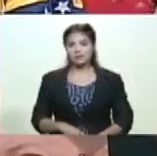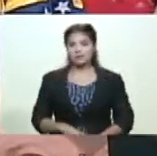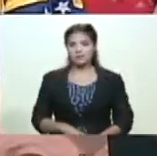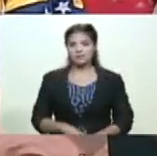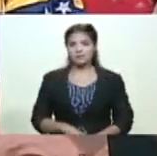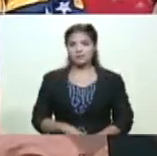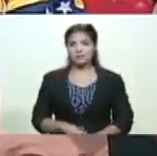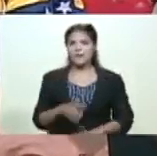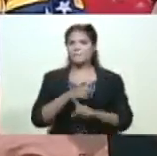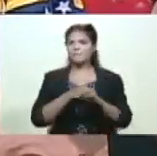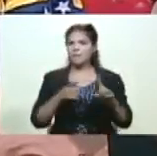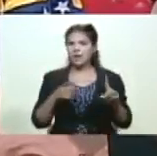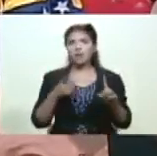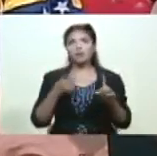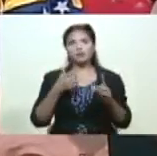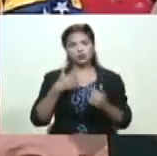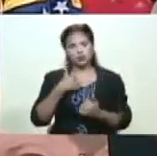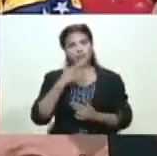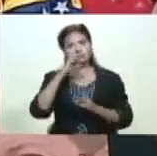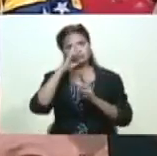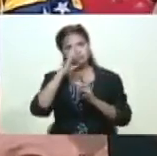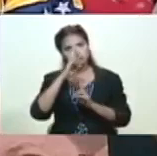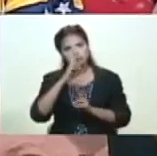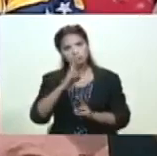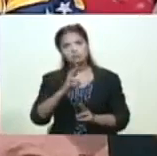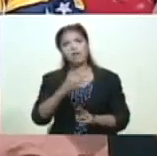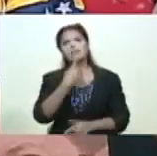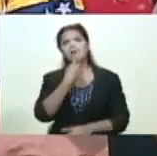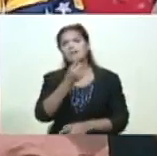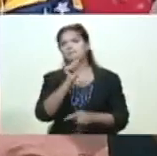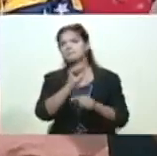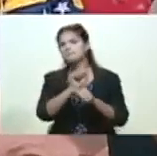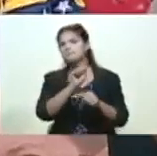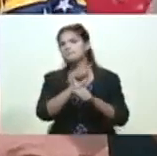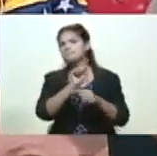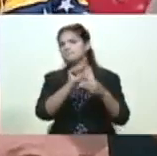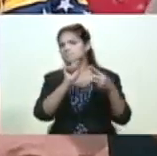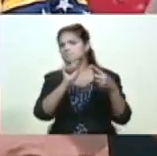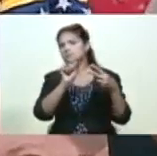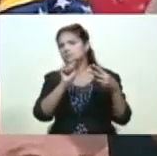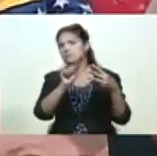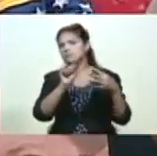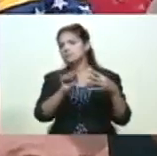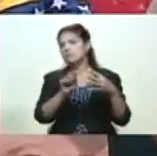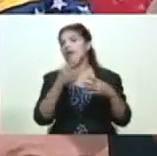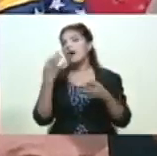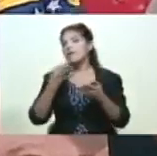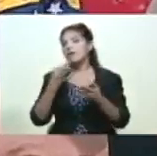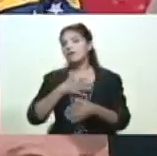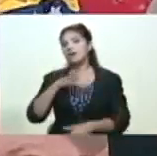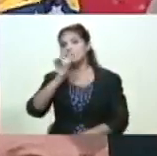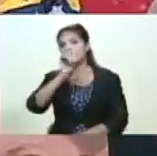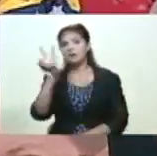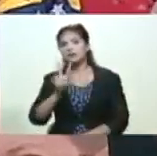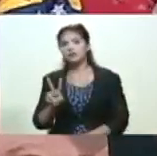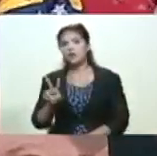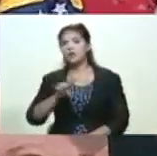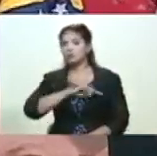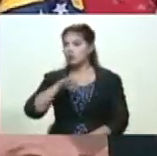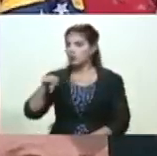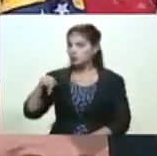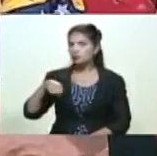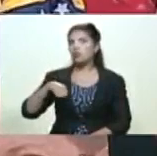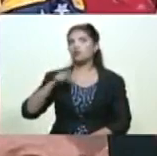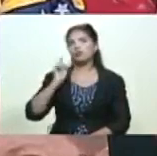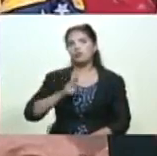Y de manera respetuosa, decirle las verdades de Venezuela que nosotros tenemos